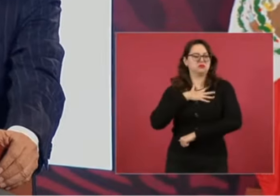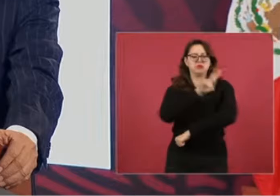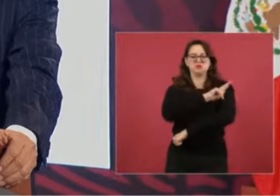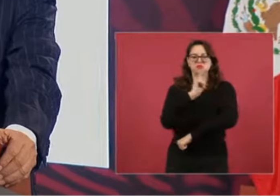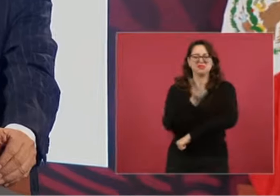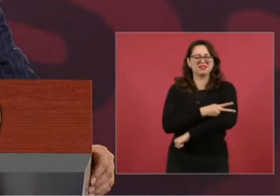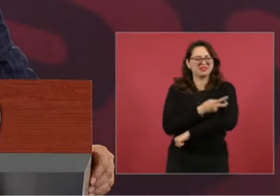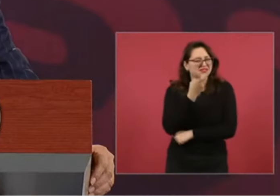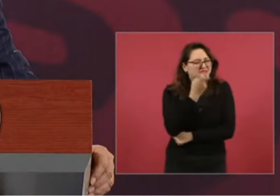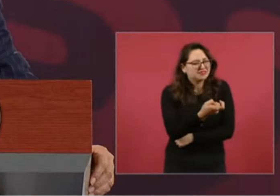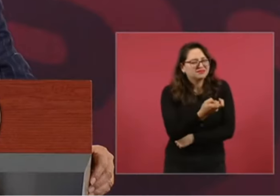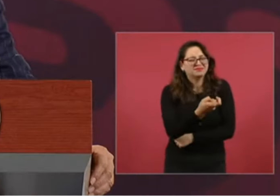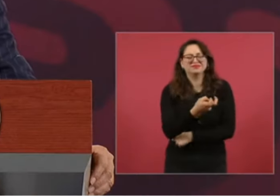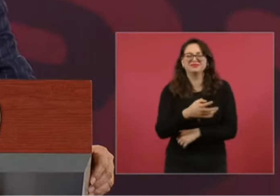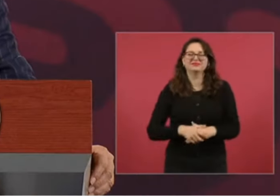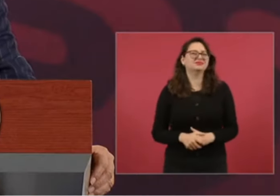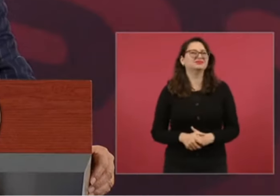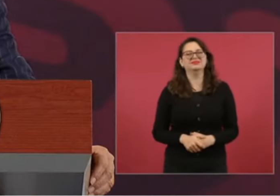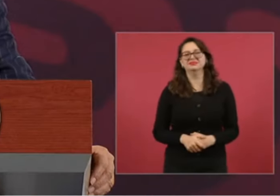El otro día me platicaban de alguien así.